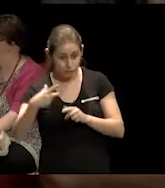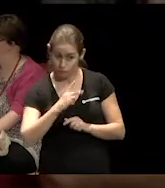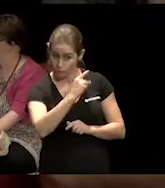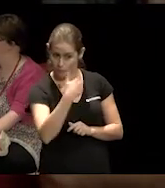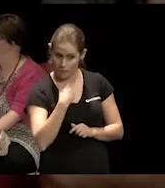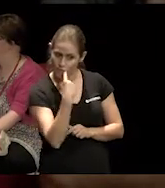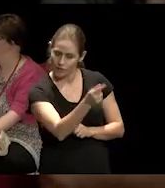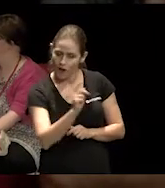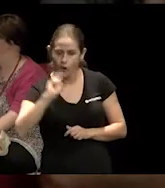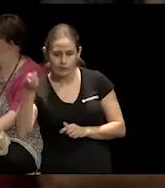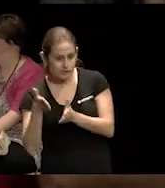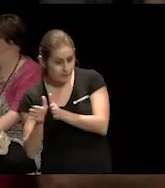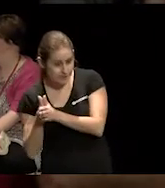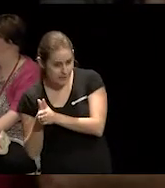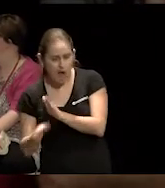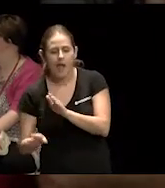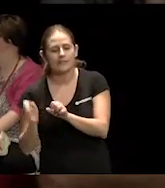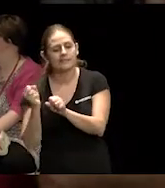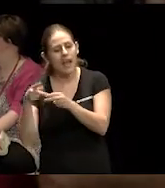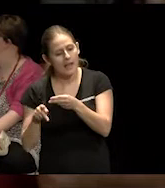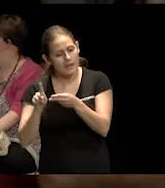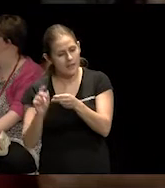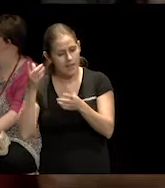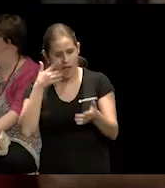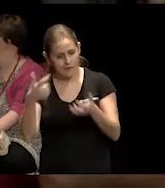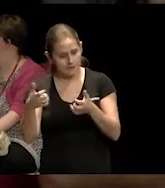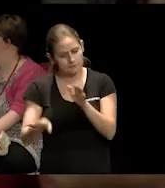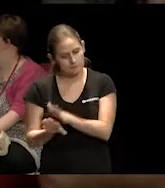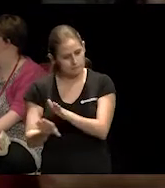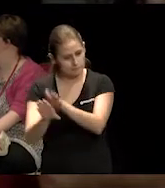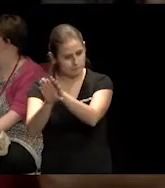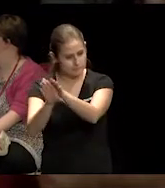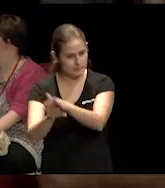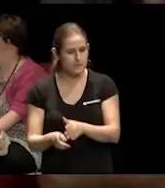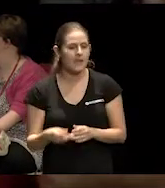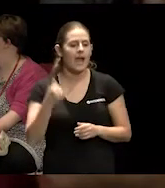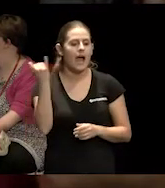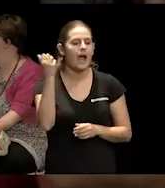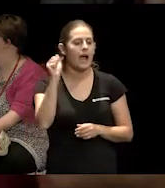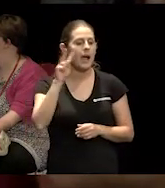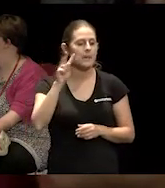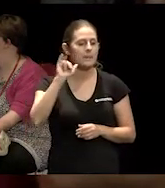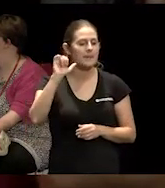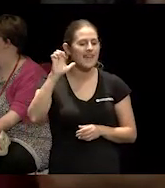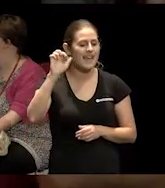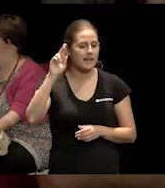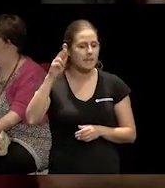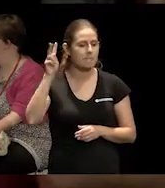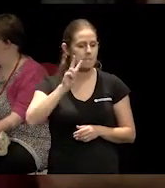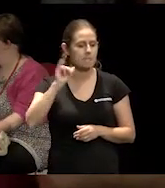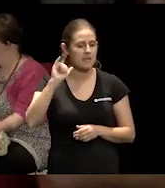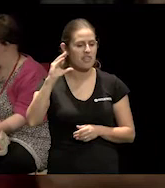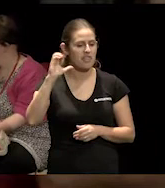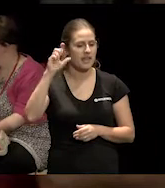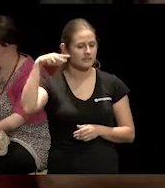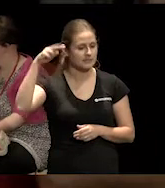artes. De hecho, en Habibi Center el programa escolar era inglés, matemáticas,